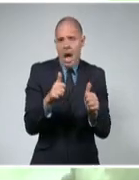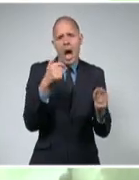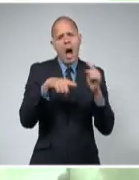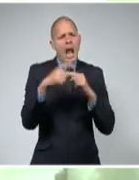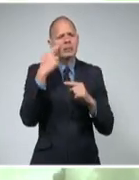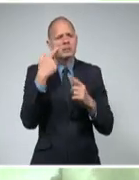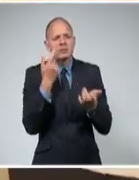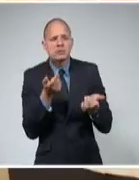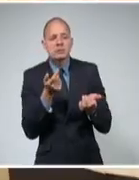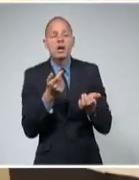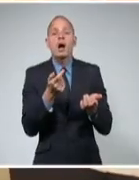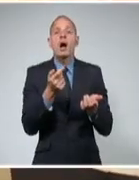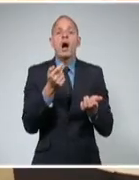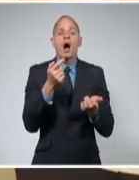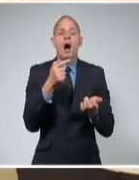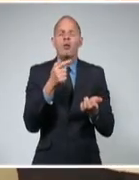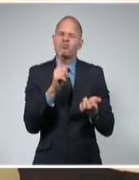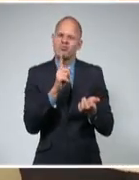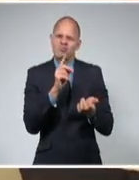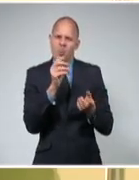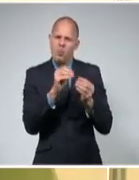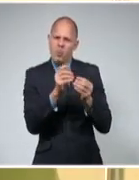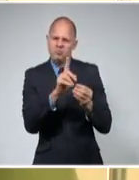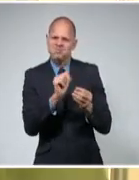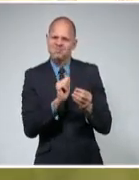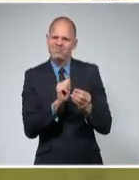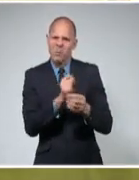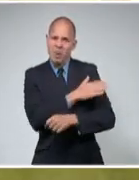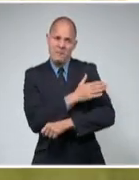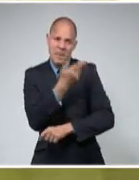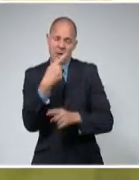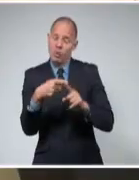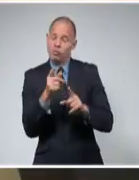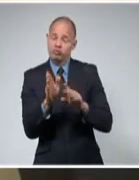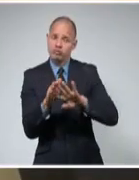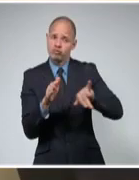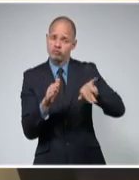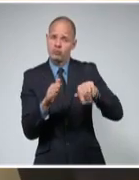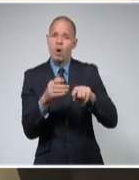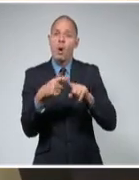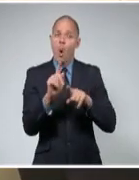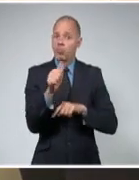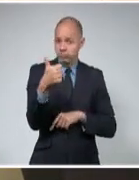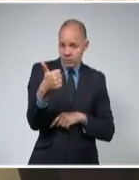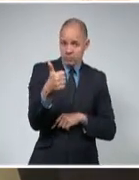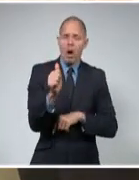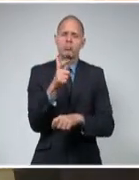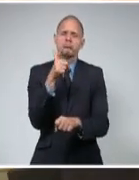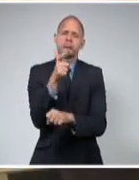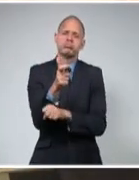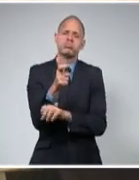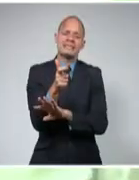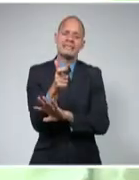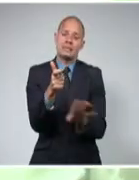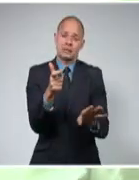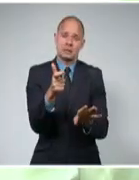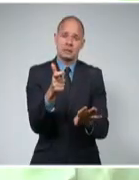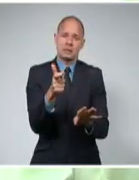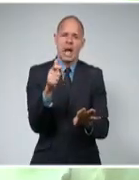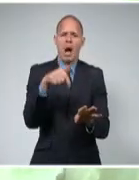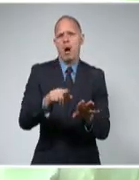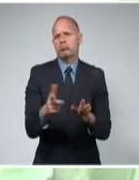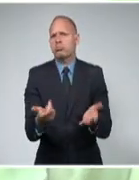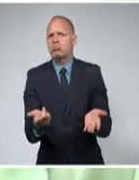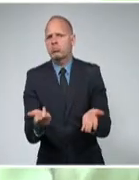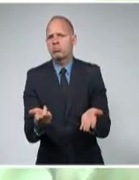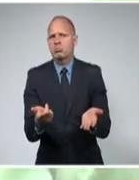clasifica si está apto o no apto para el proceso de vacunación, se incluye dentro del ensayo clínico, pasa posteriormente a la vacunación, se vacuna y de ahí